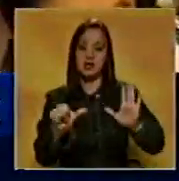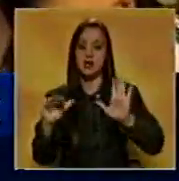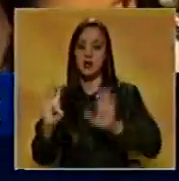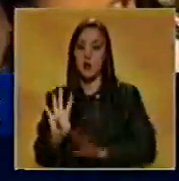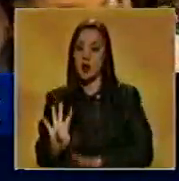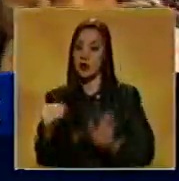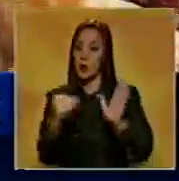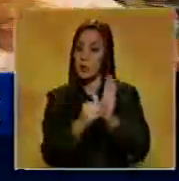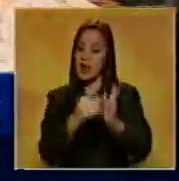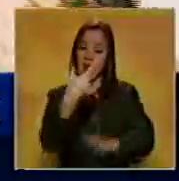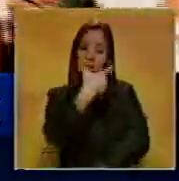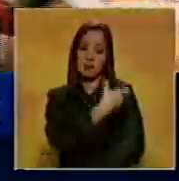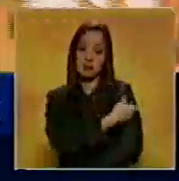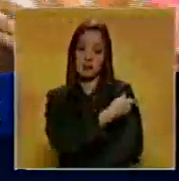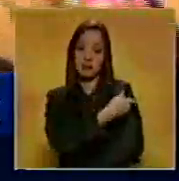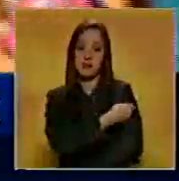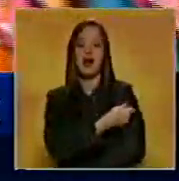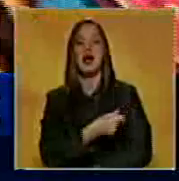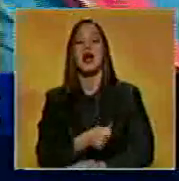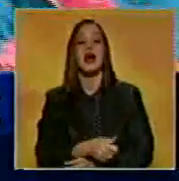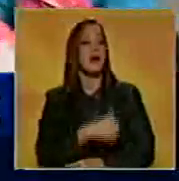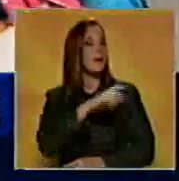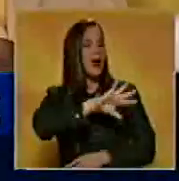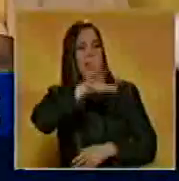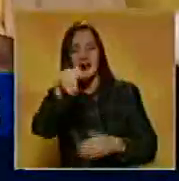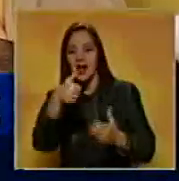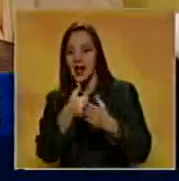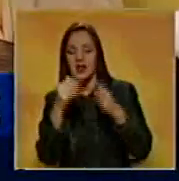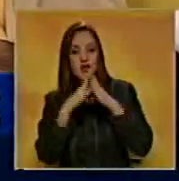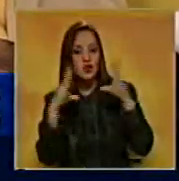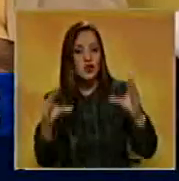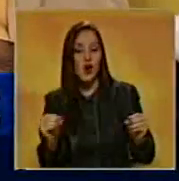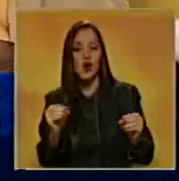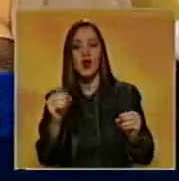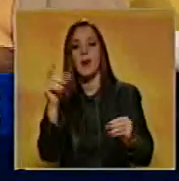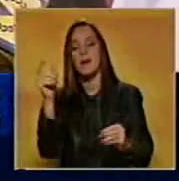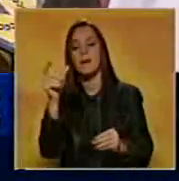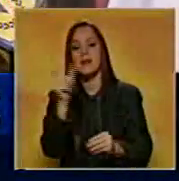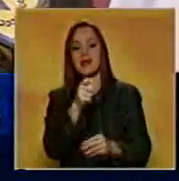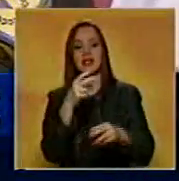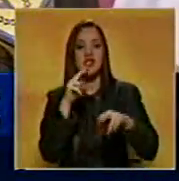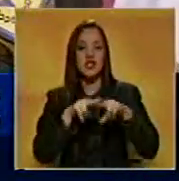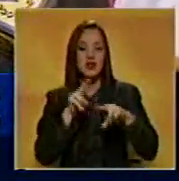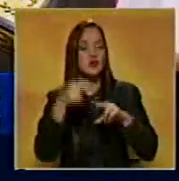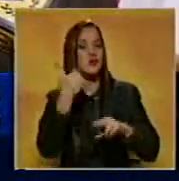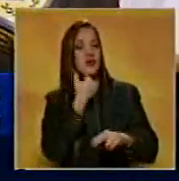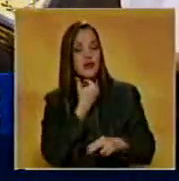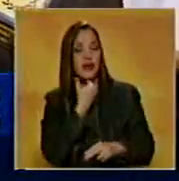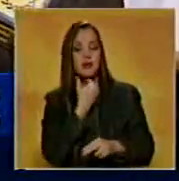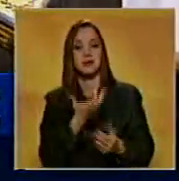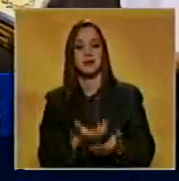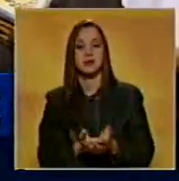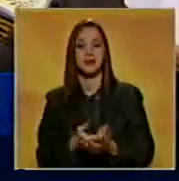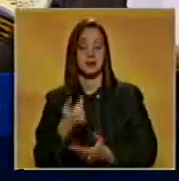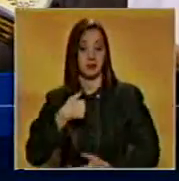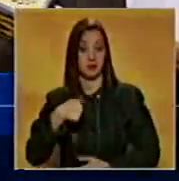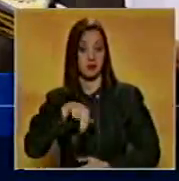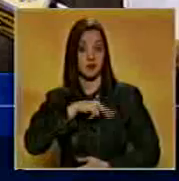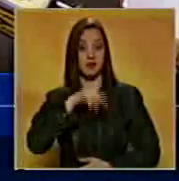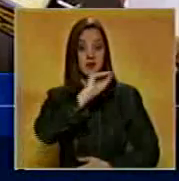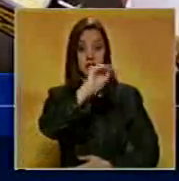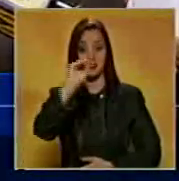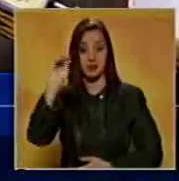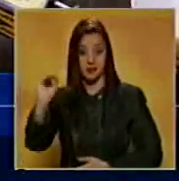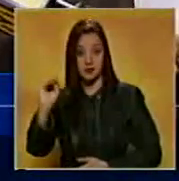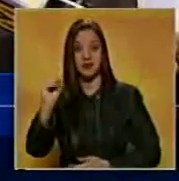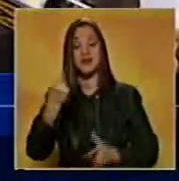364.000 ampollas de 20 dosis cada una para toda enfermedad prevenible por vacuna. Nosotros hacemos un llamado entonces a los equipos